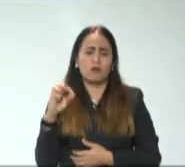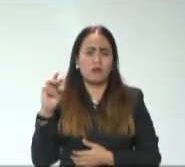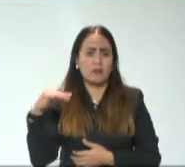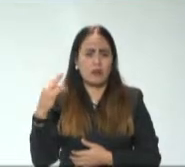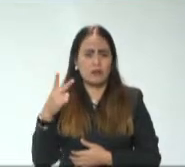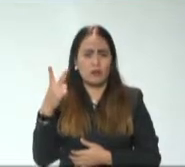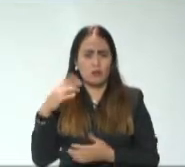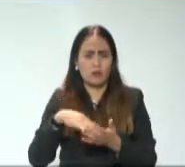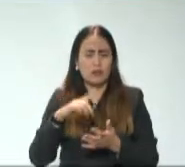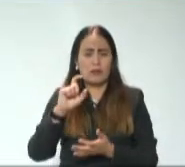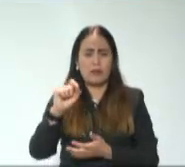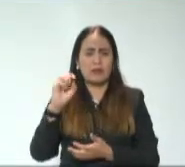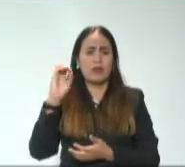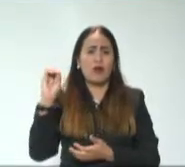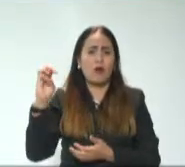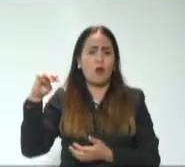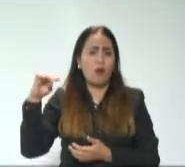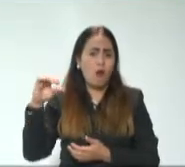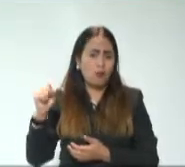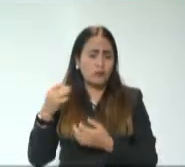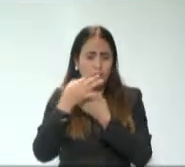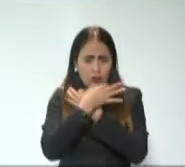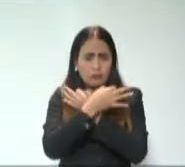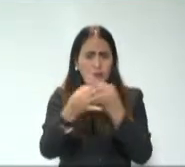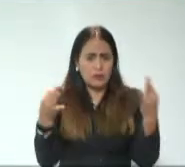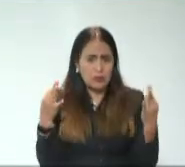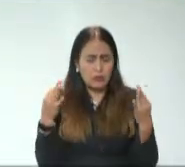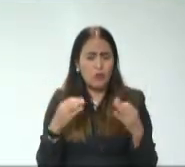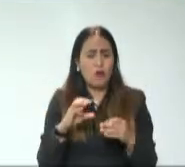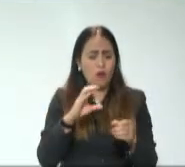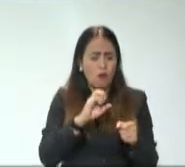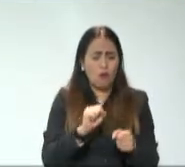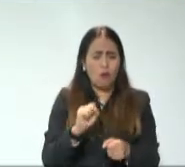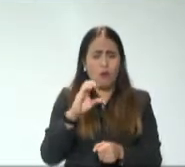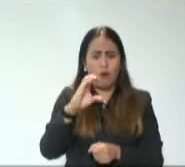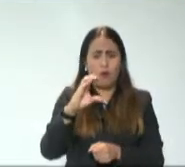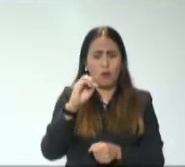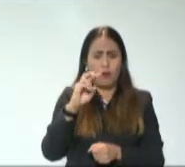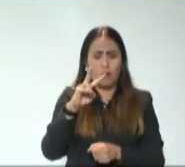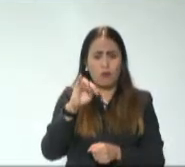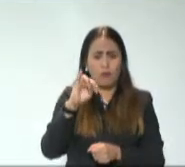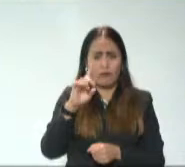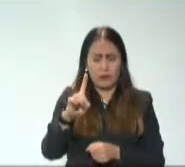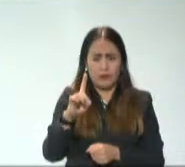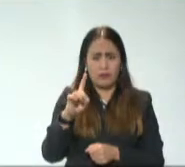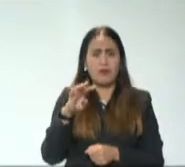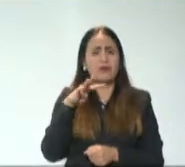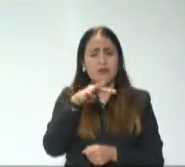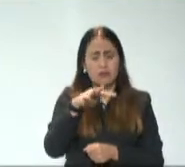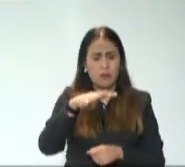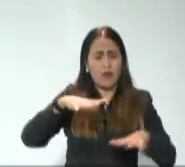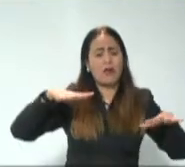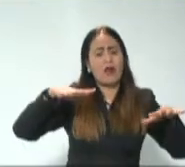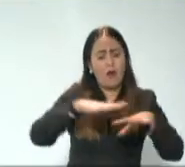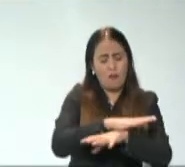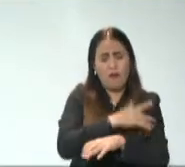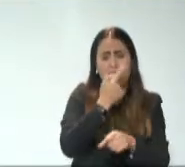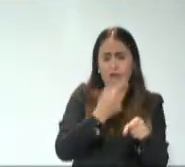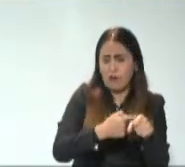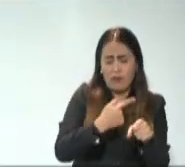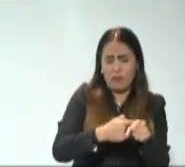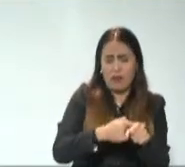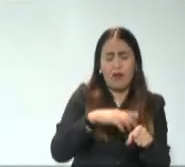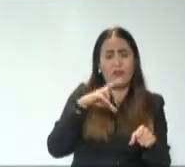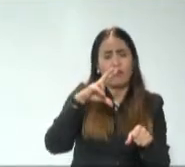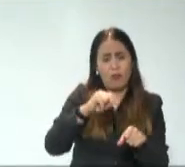organización Mundial de la Salud declaró que la covid-19 pasó a ser una epidemia de una epidemia